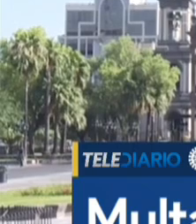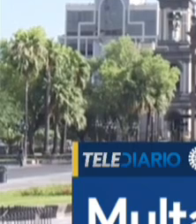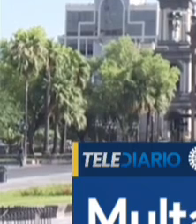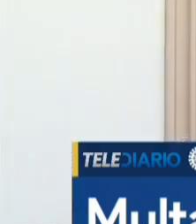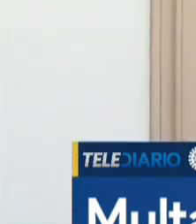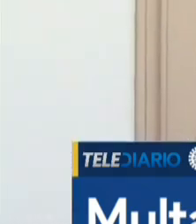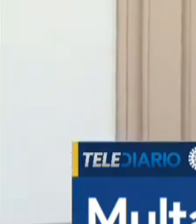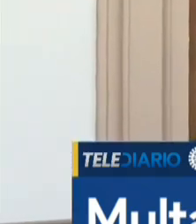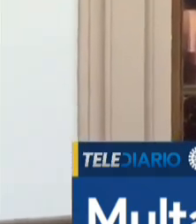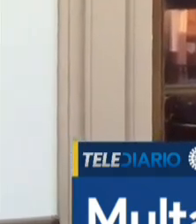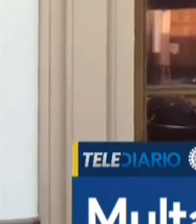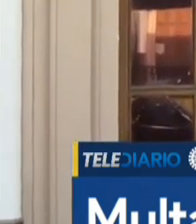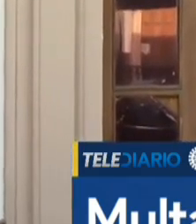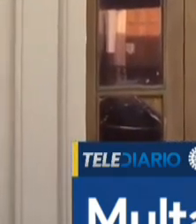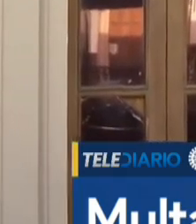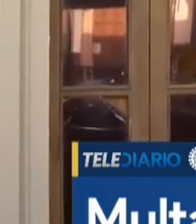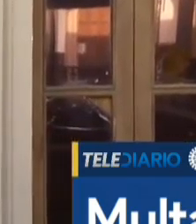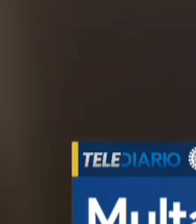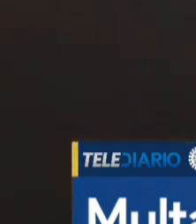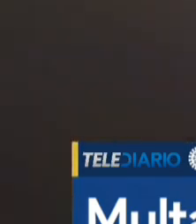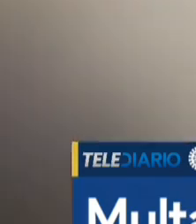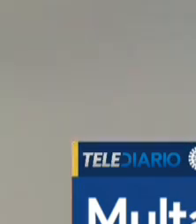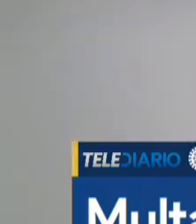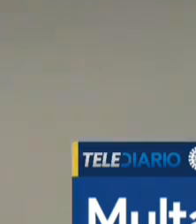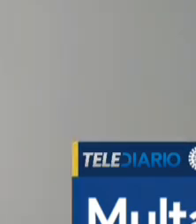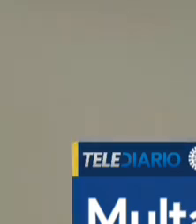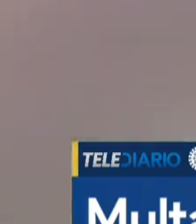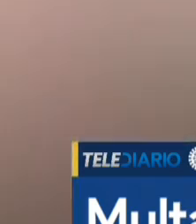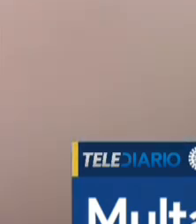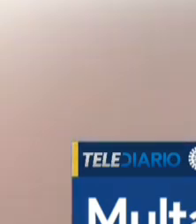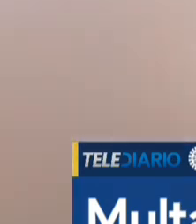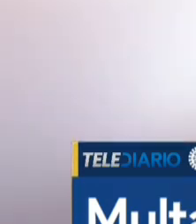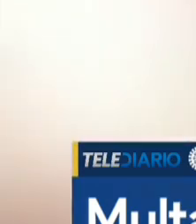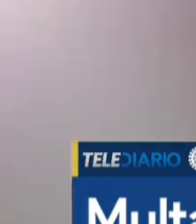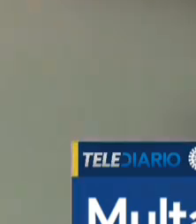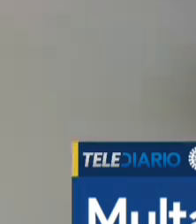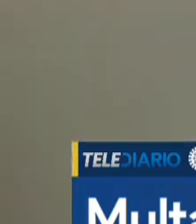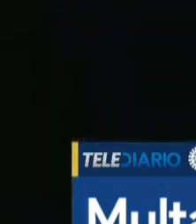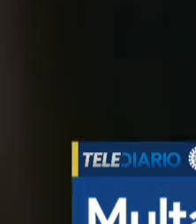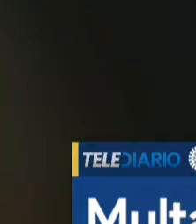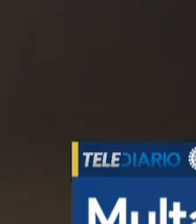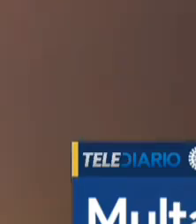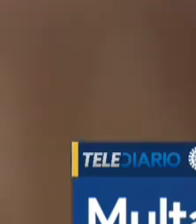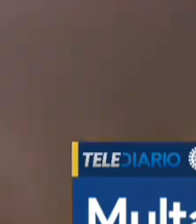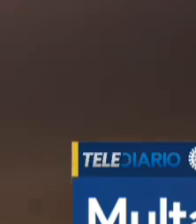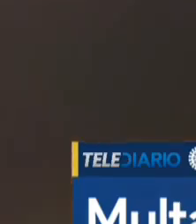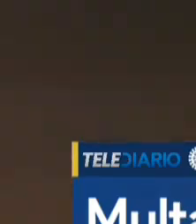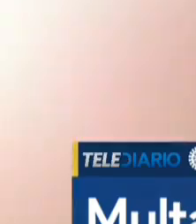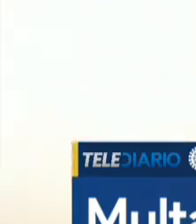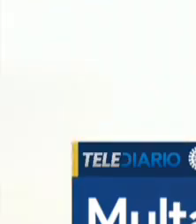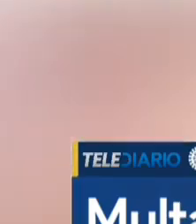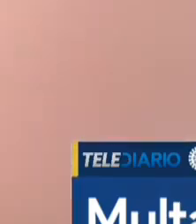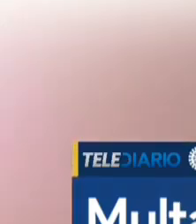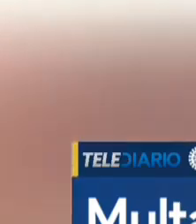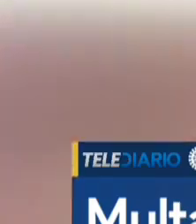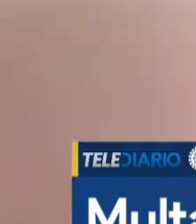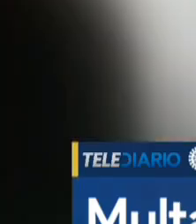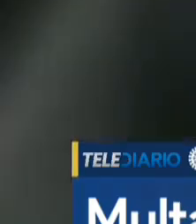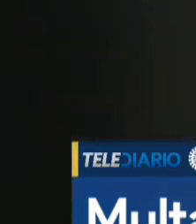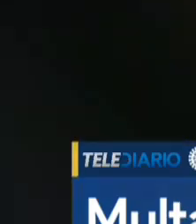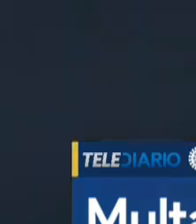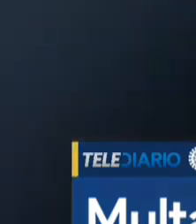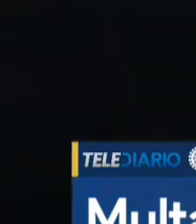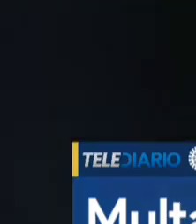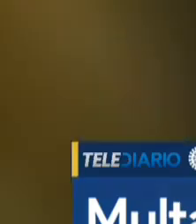1 de noviembre contempla que en eventos de más de 20 personas, policías municipales y personal de la Subsecretaría de Regulación y Fomento